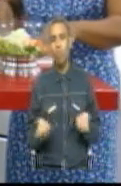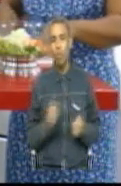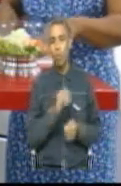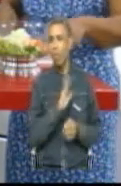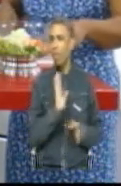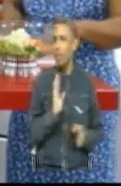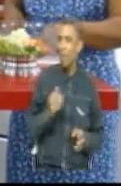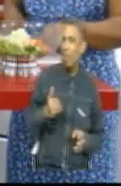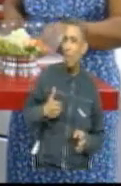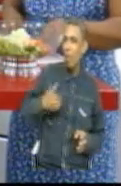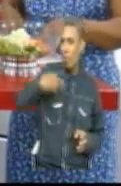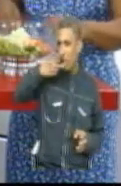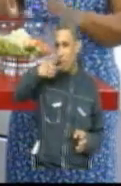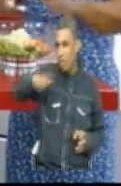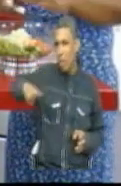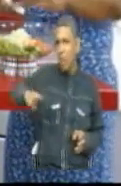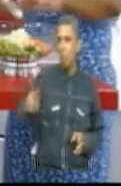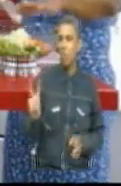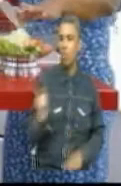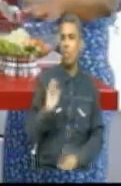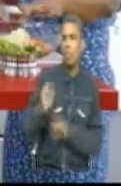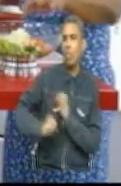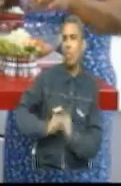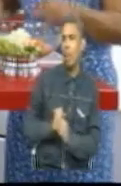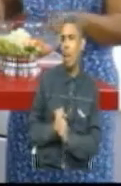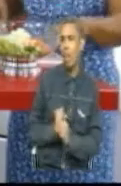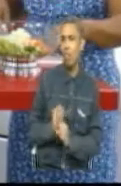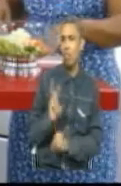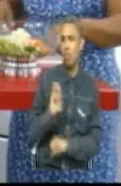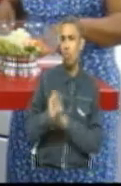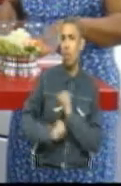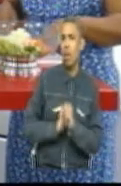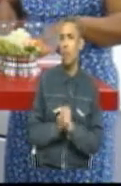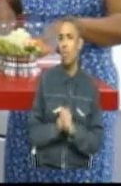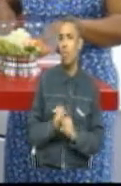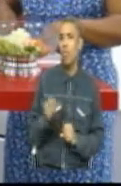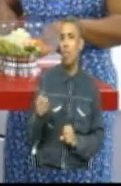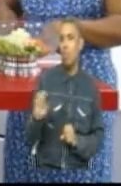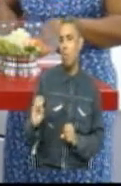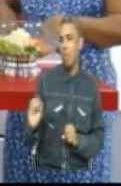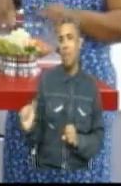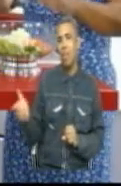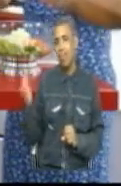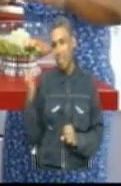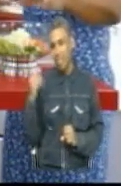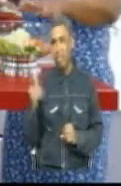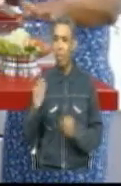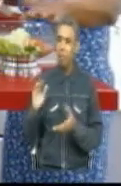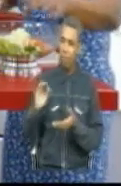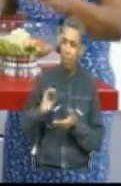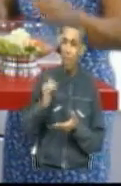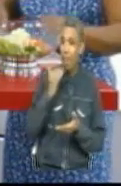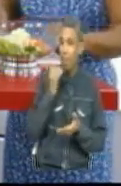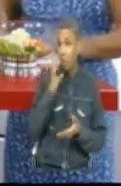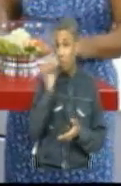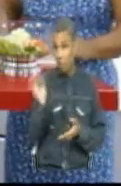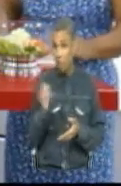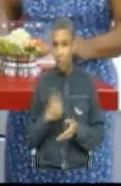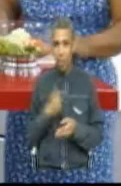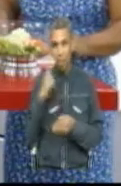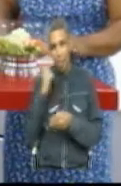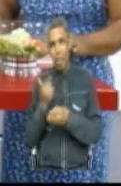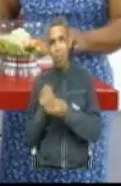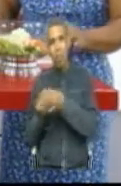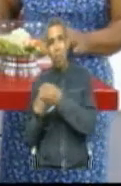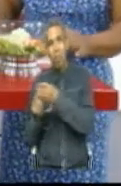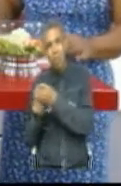sí y la niña pues siempre media como detallito más grandecito porque deja de ella y mi esposo pues él dice que